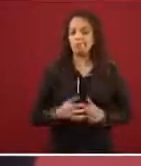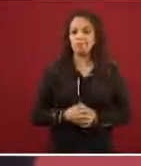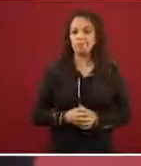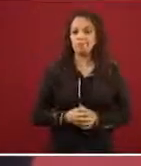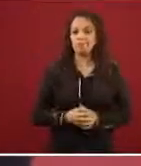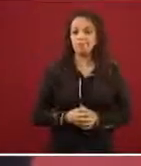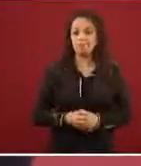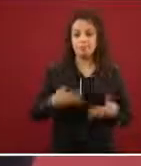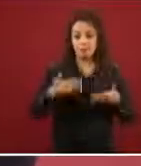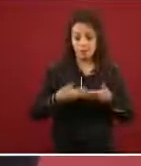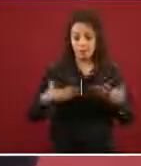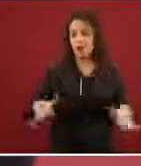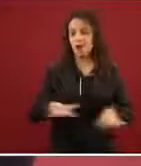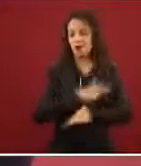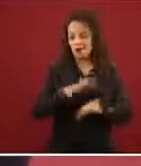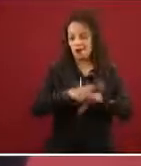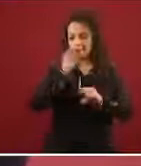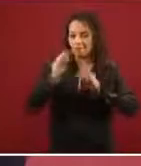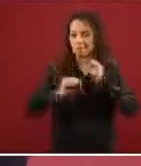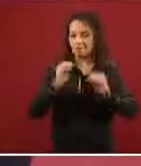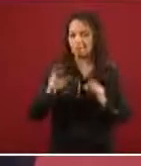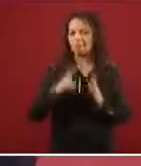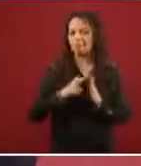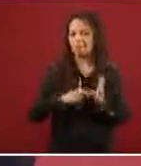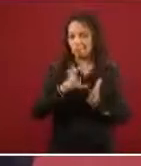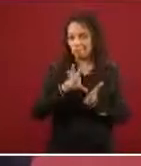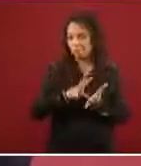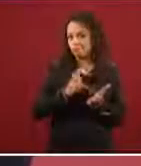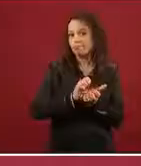ahora se reforma la Constitución, es delito grave.